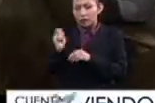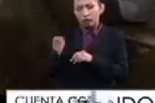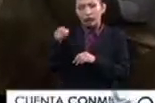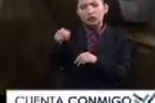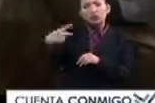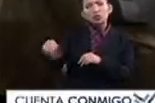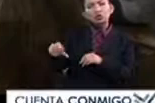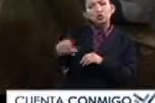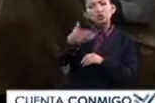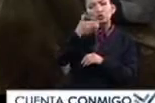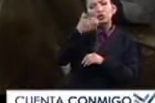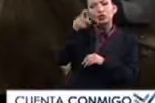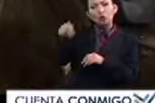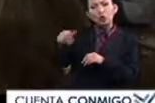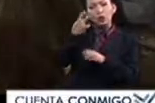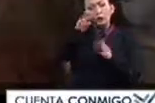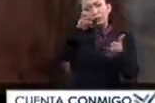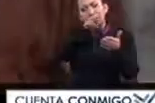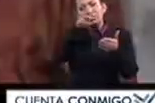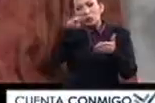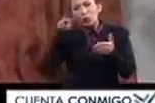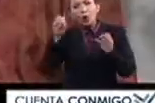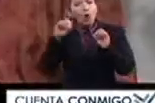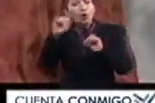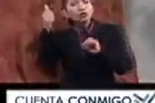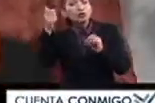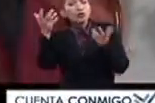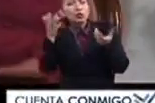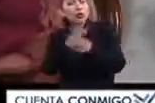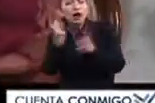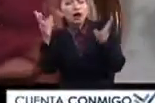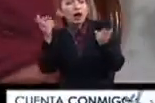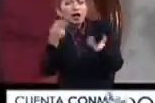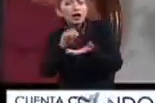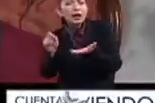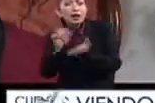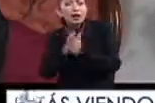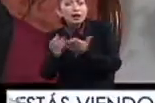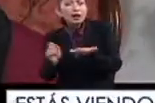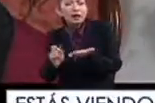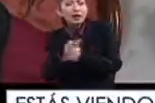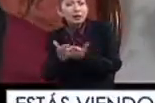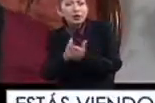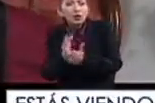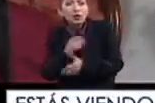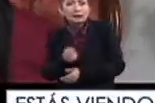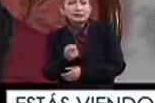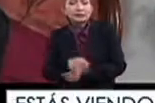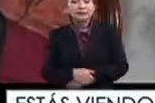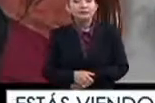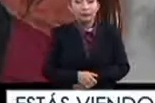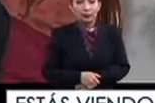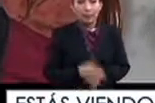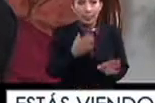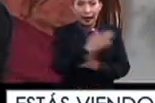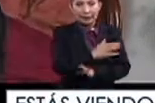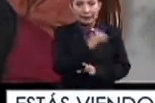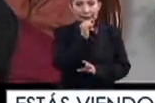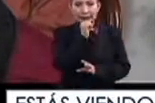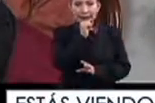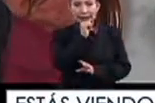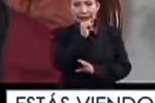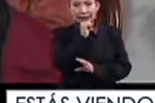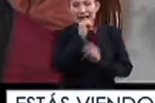las tradiciones en las que has abrevado, o es otra cosa. Mira, de repente antes de que existiera